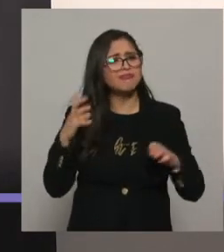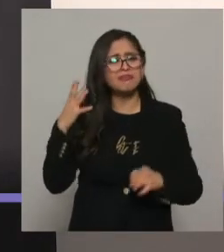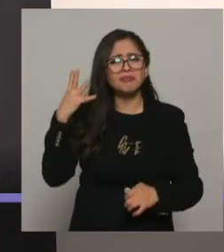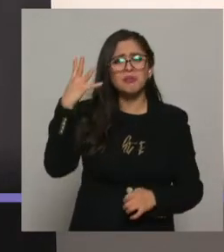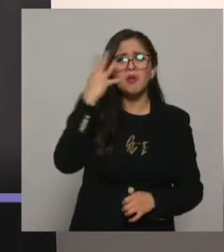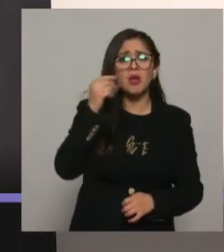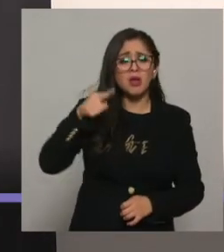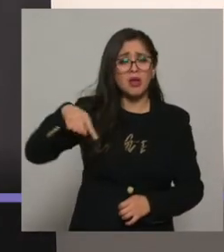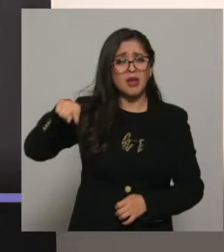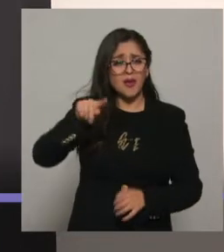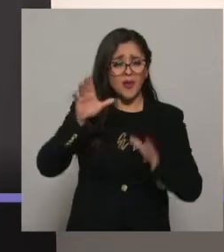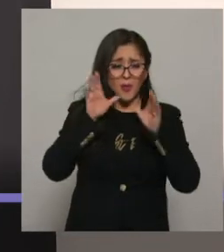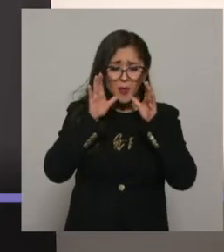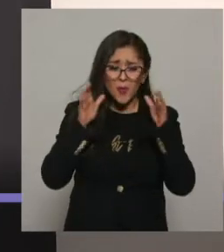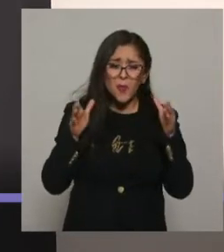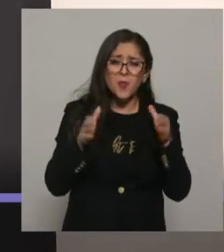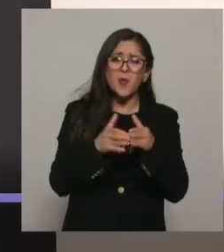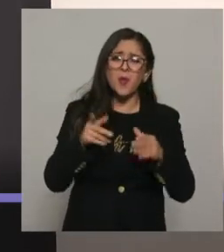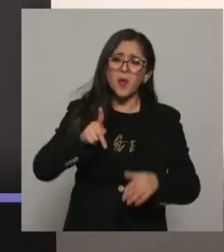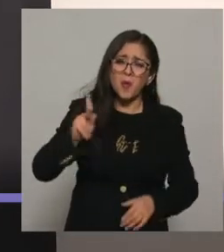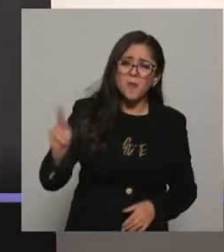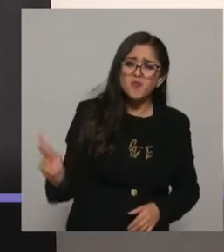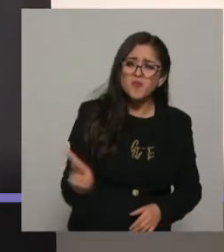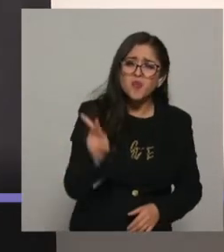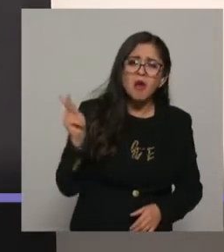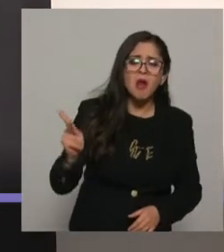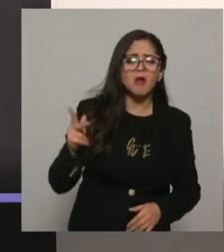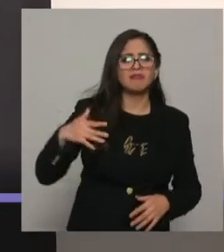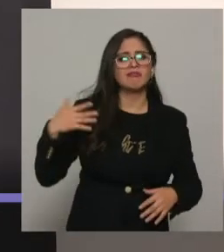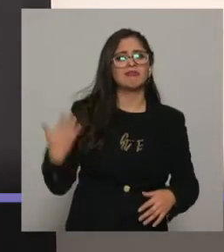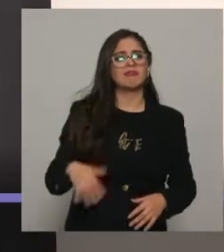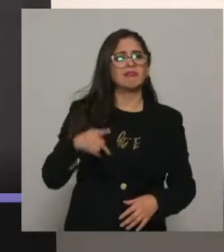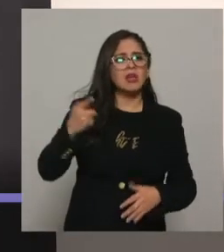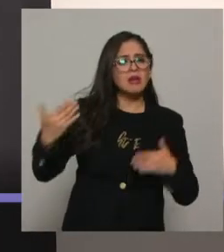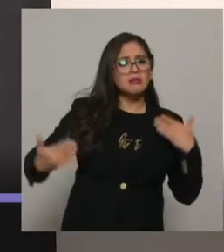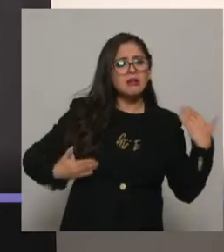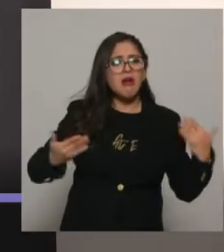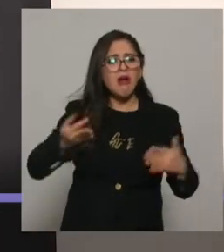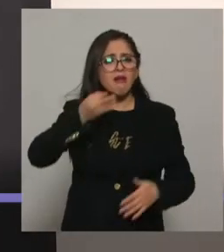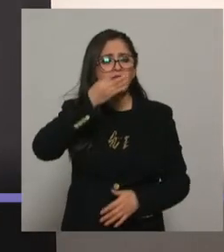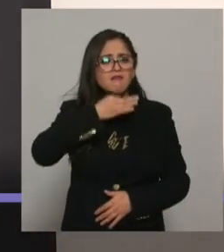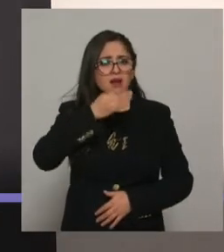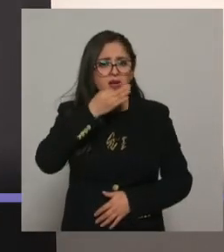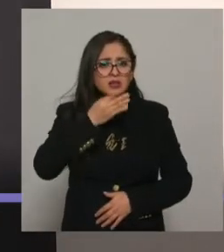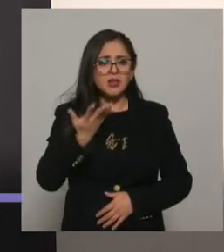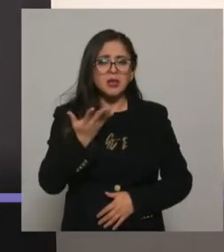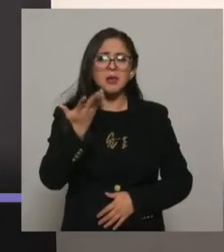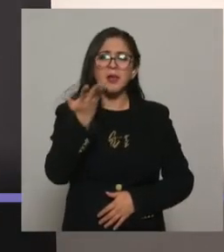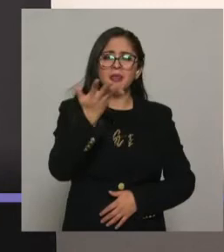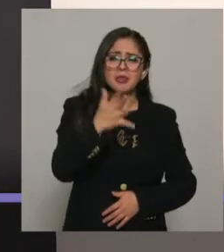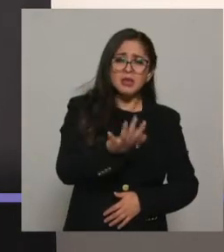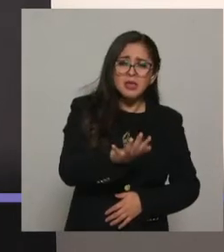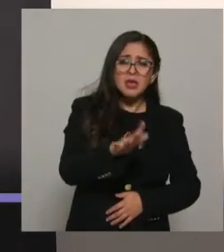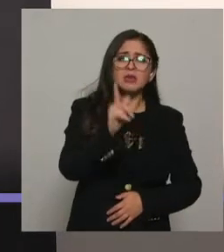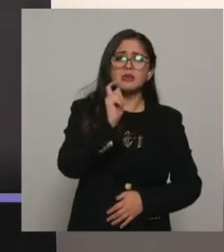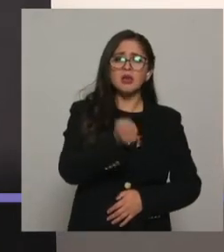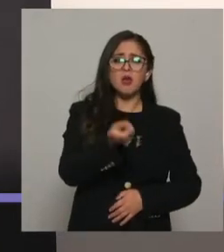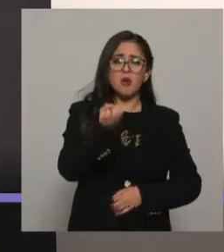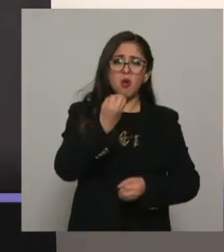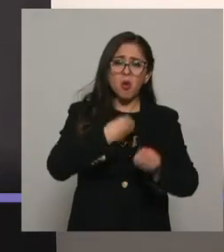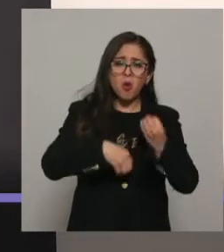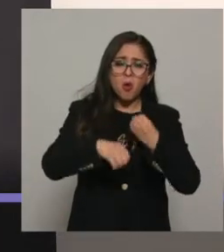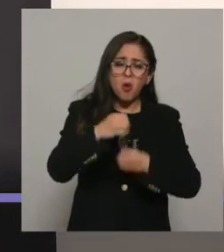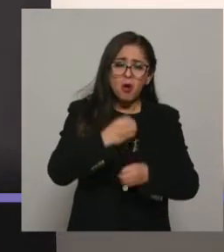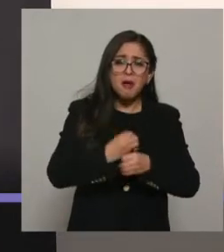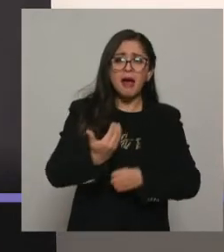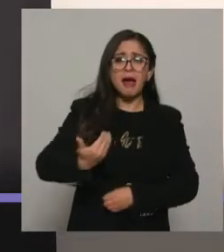todos los pueblos tienen festividad. Tenemos alrededor de 10 obras, ya antes teníamos